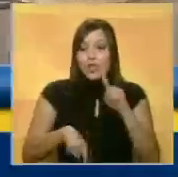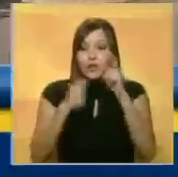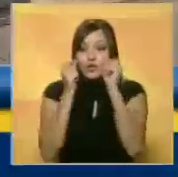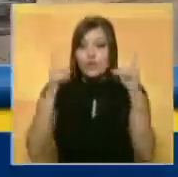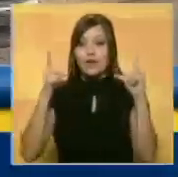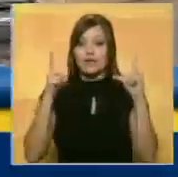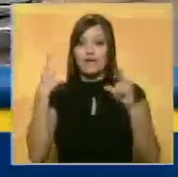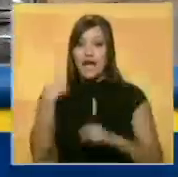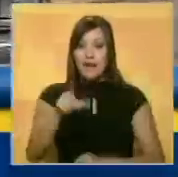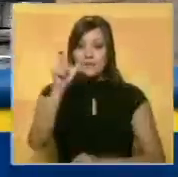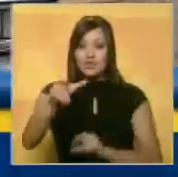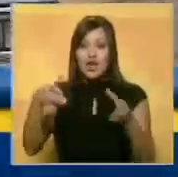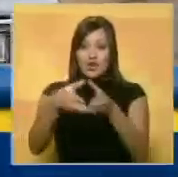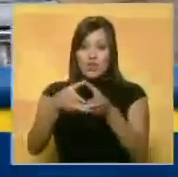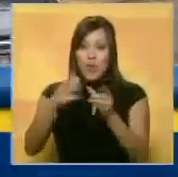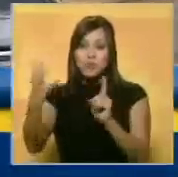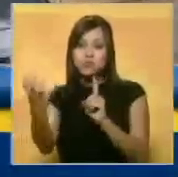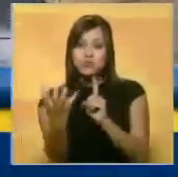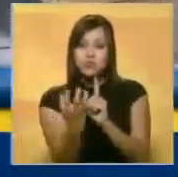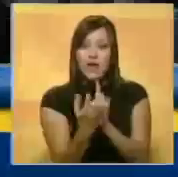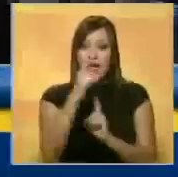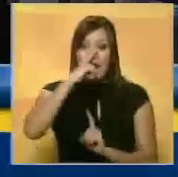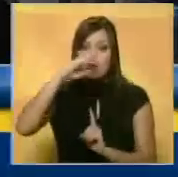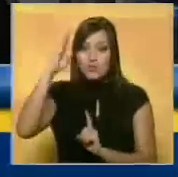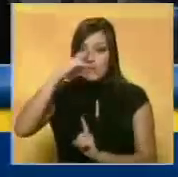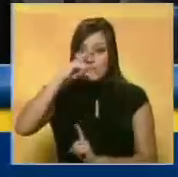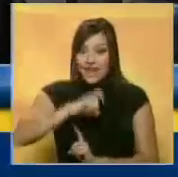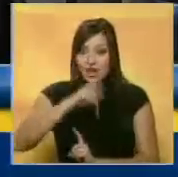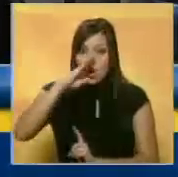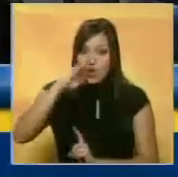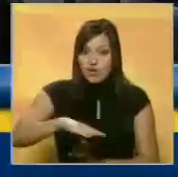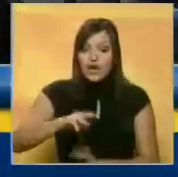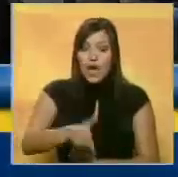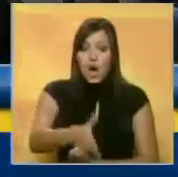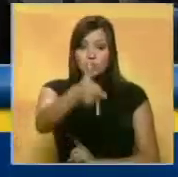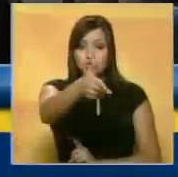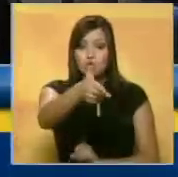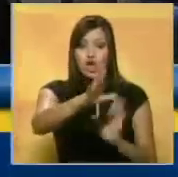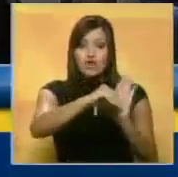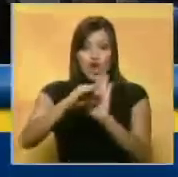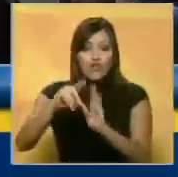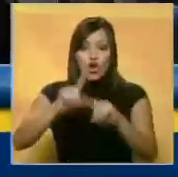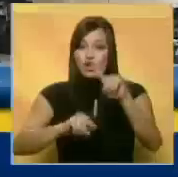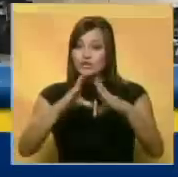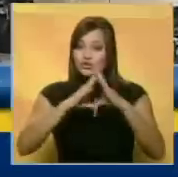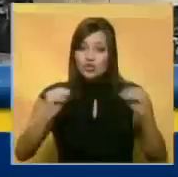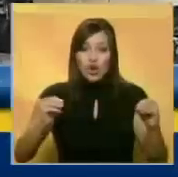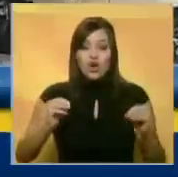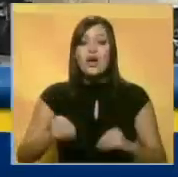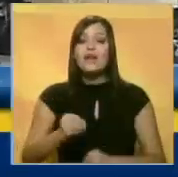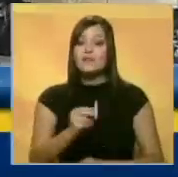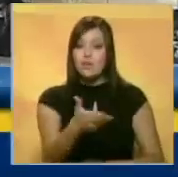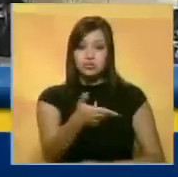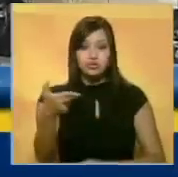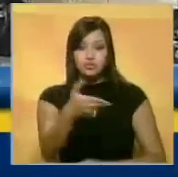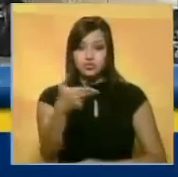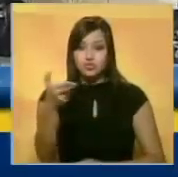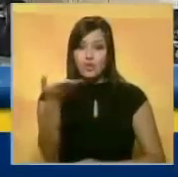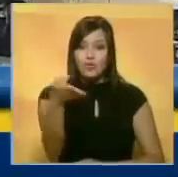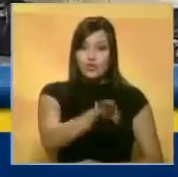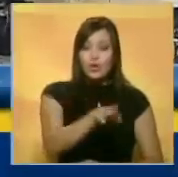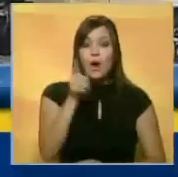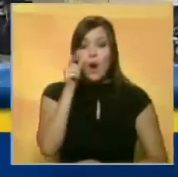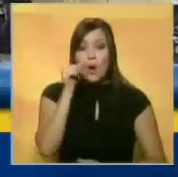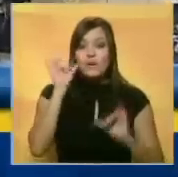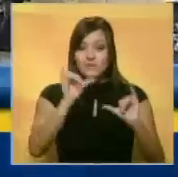fueron sorprendidos por una banda conformada por menores de edad. Los encañonaron, los despojaron de sus pertenencias y les dispararon. Robinson